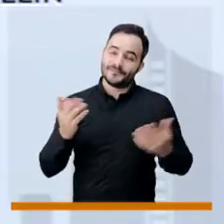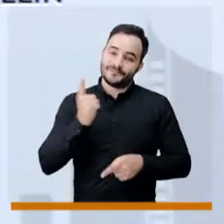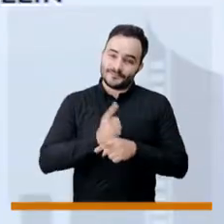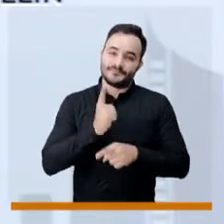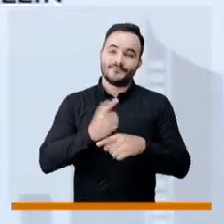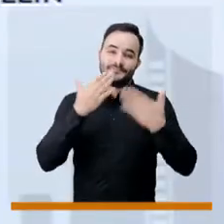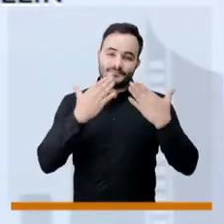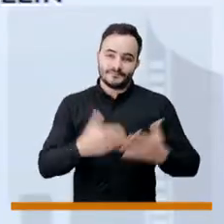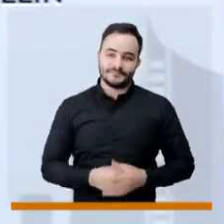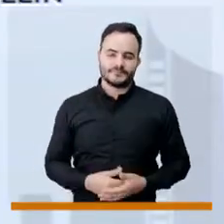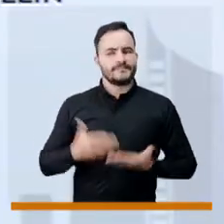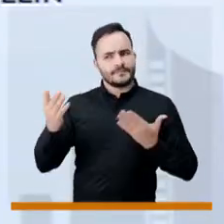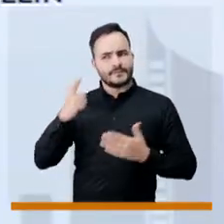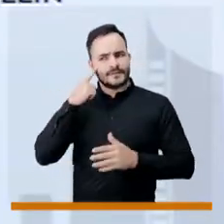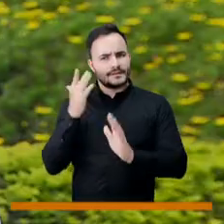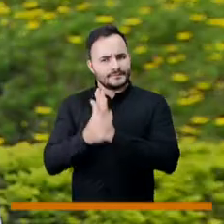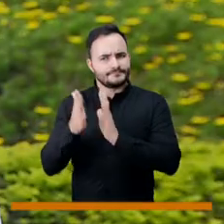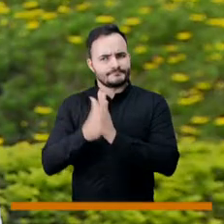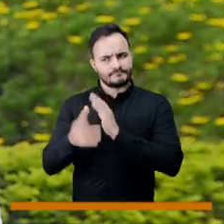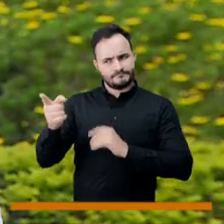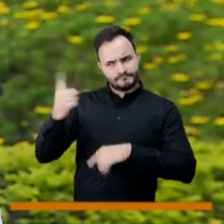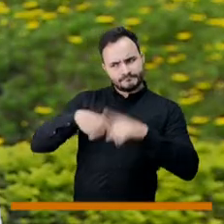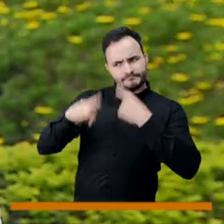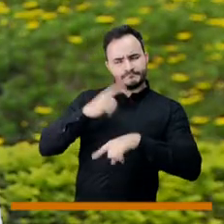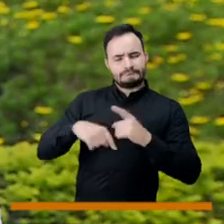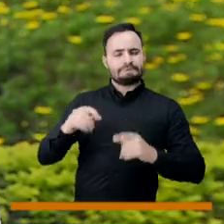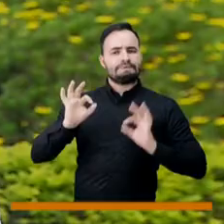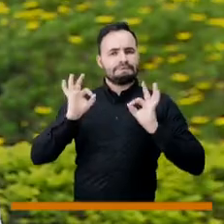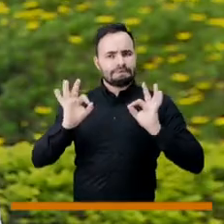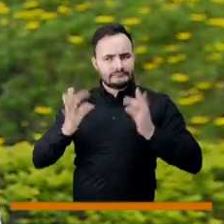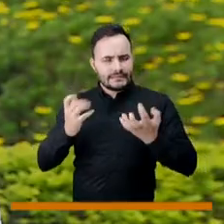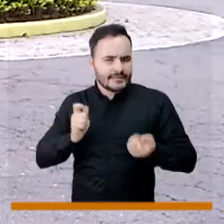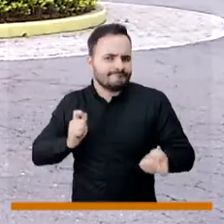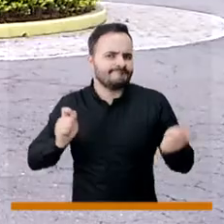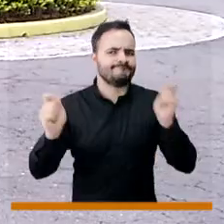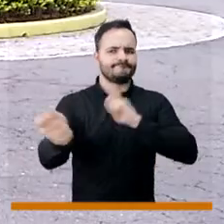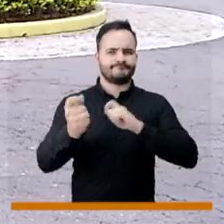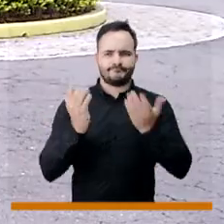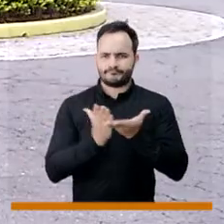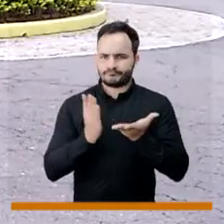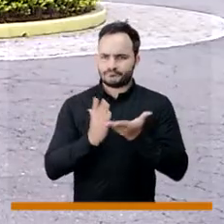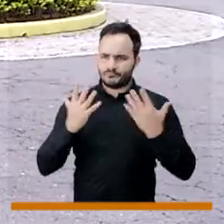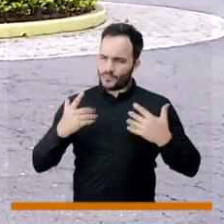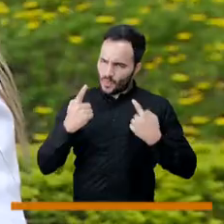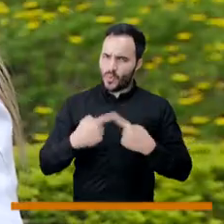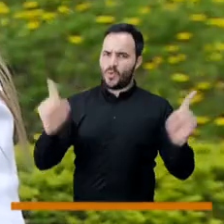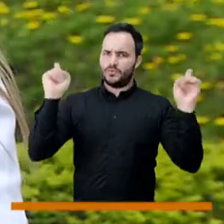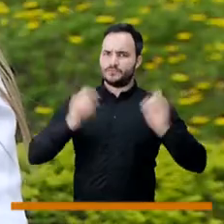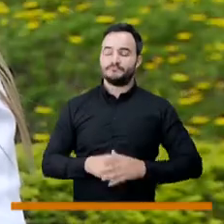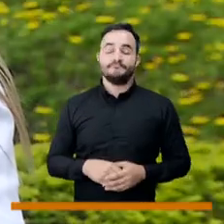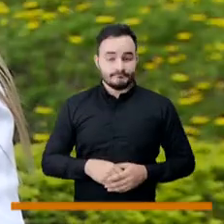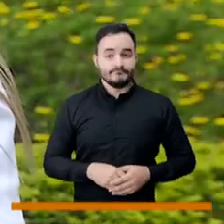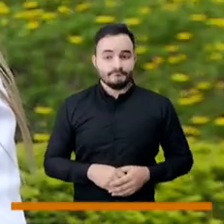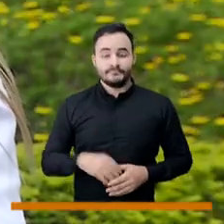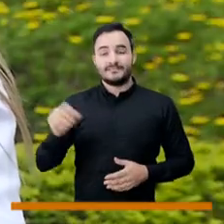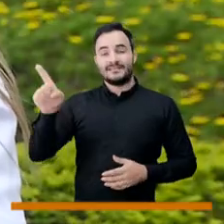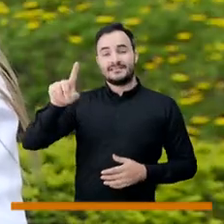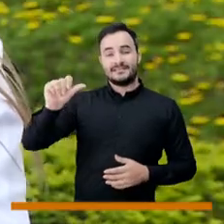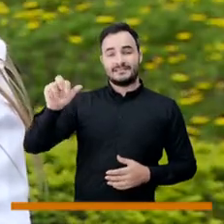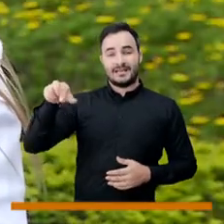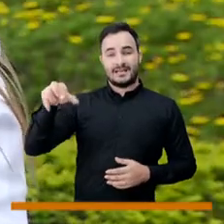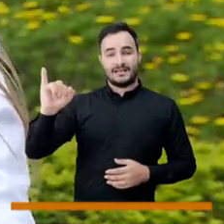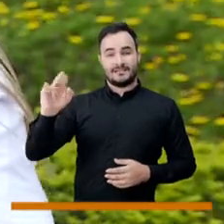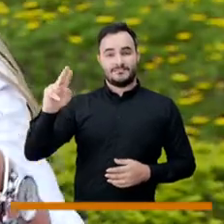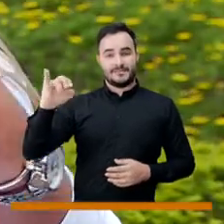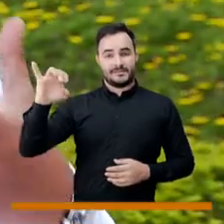darle otra dimensión una revolución académica y social a través de la educación sapiencia hace algunos